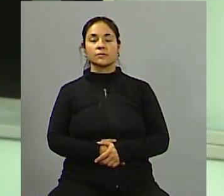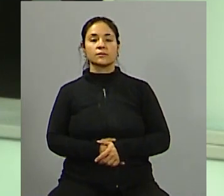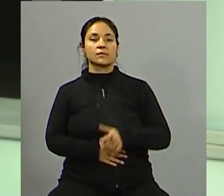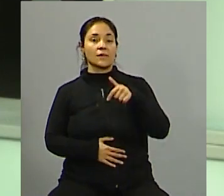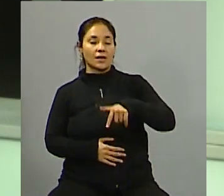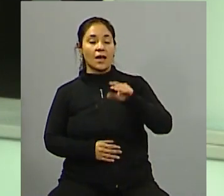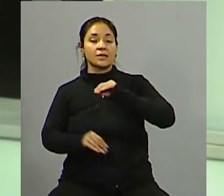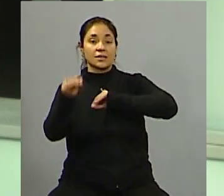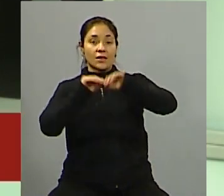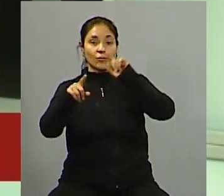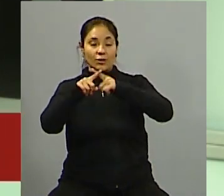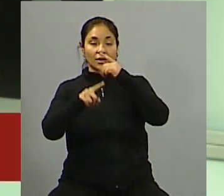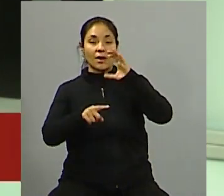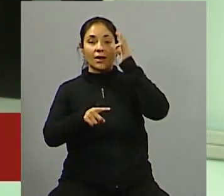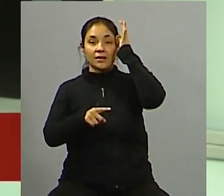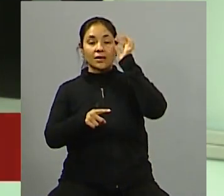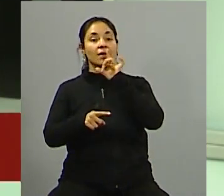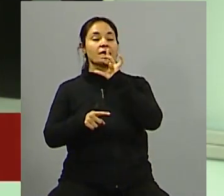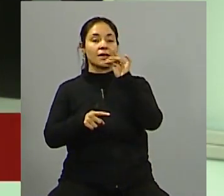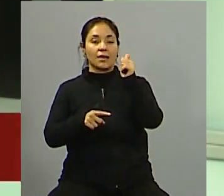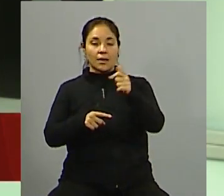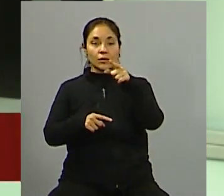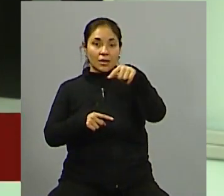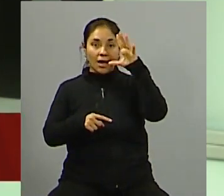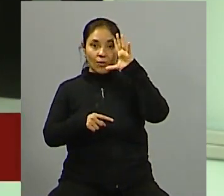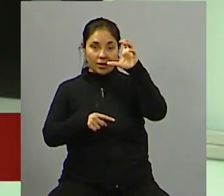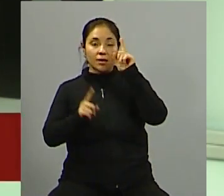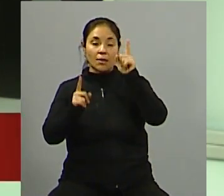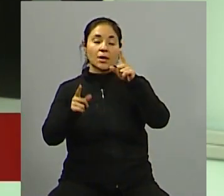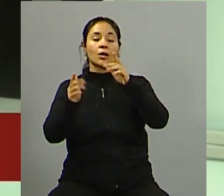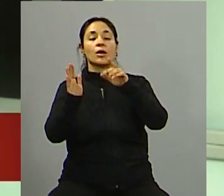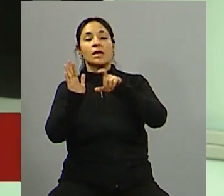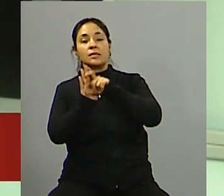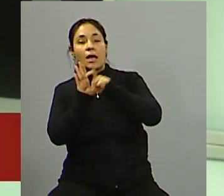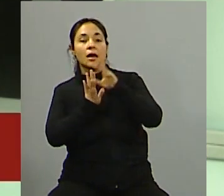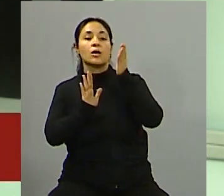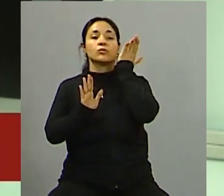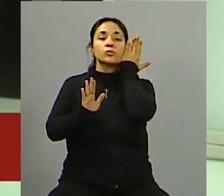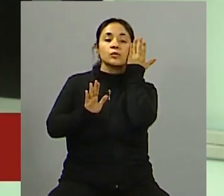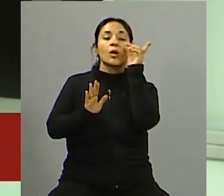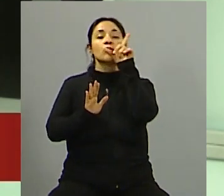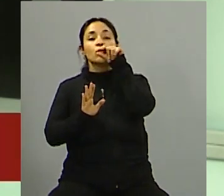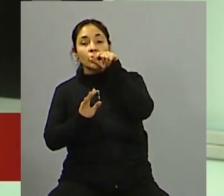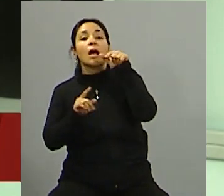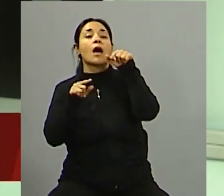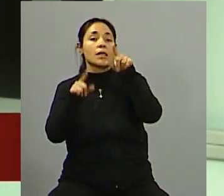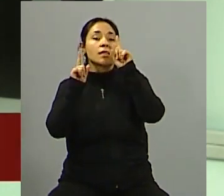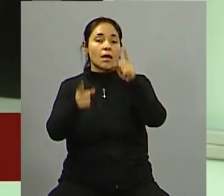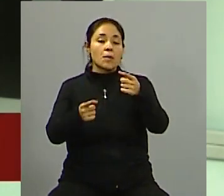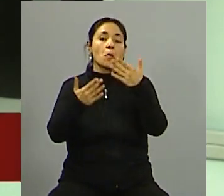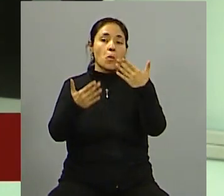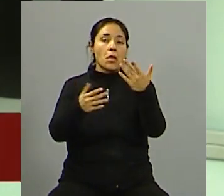Estamos aquí en Chat Político en el 30 de la TDA. Recuerden que estamos en redes, en Twitter, en Facebook e Instagram. Nos buscan como Señal UTV, Señal U